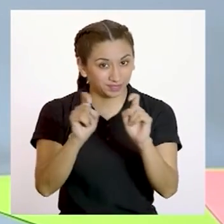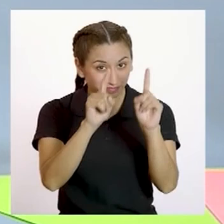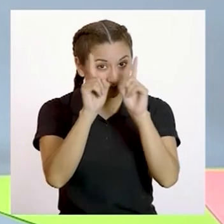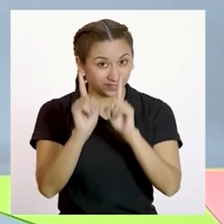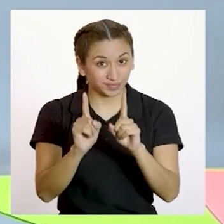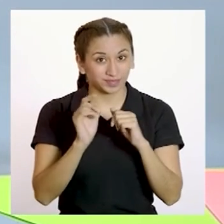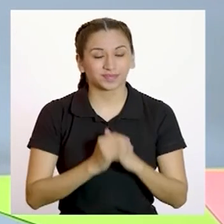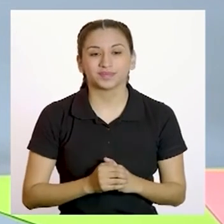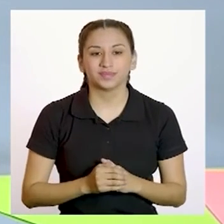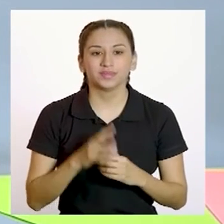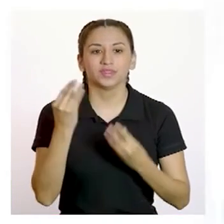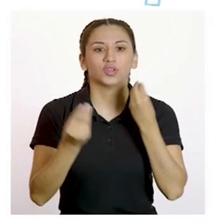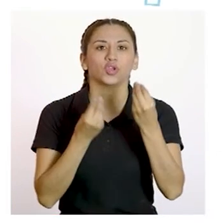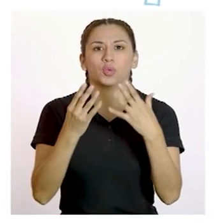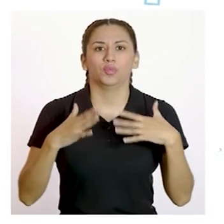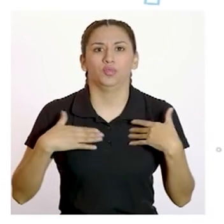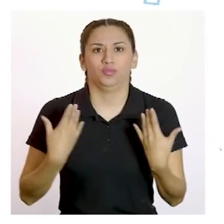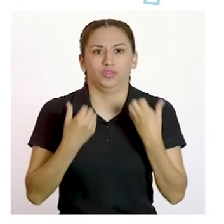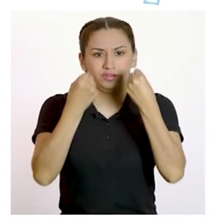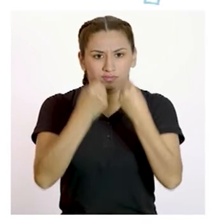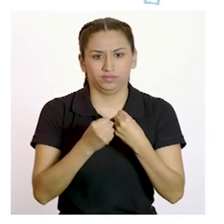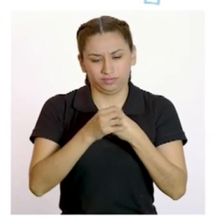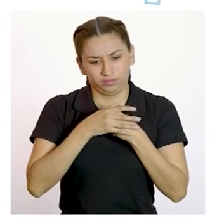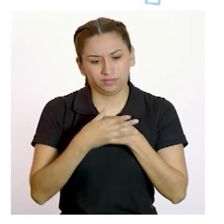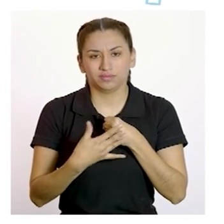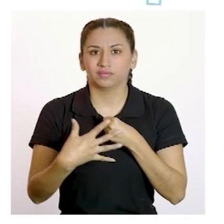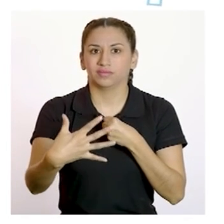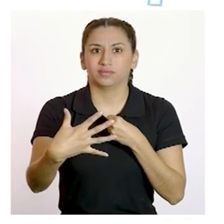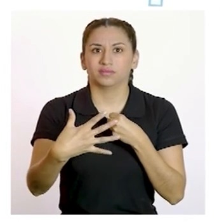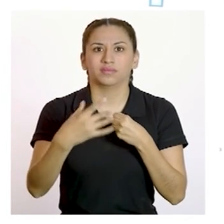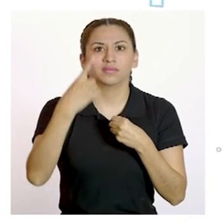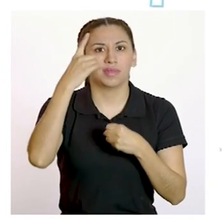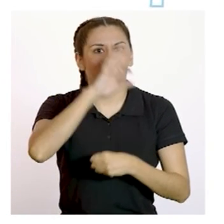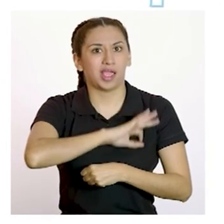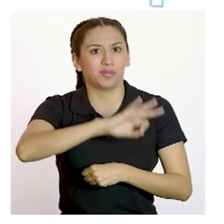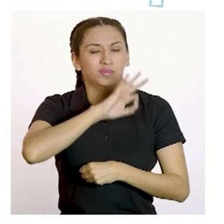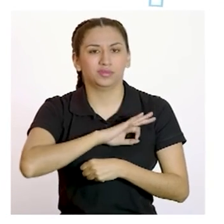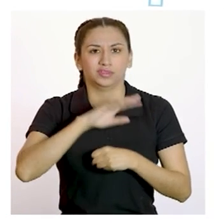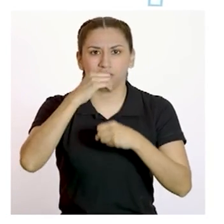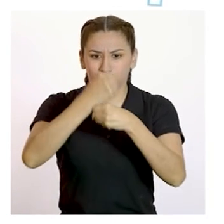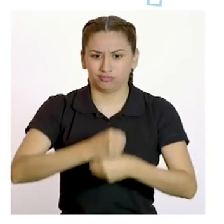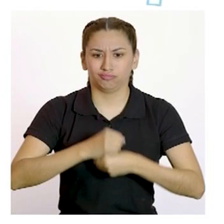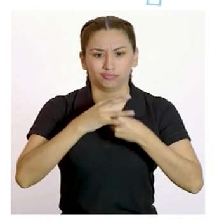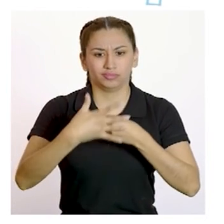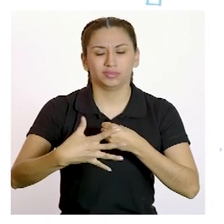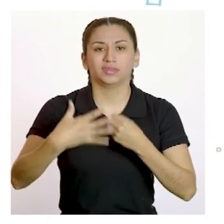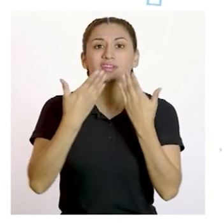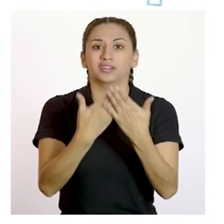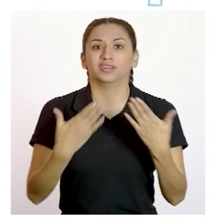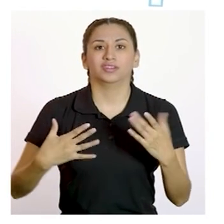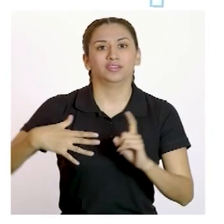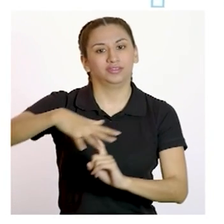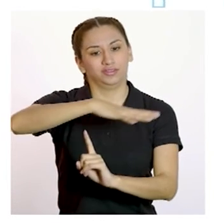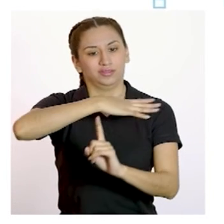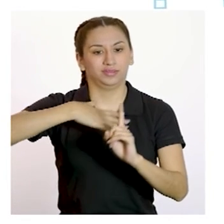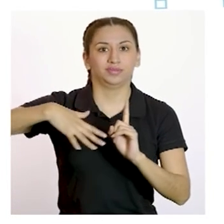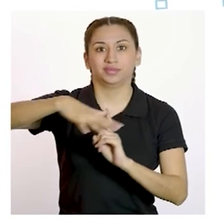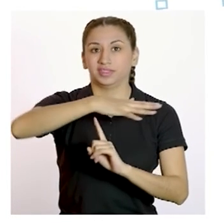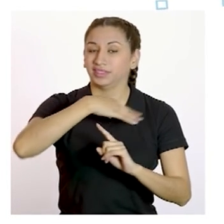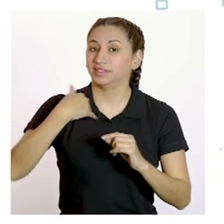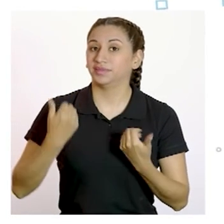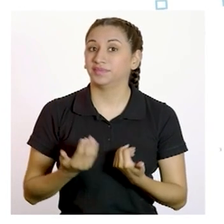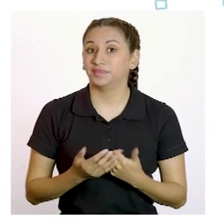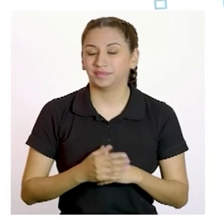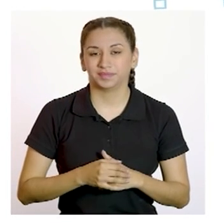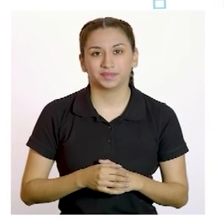¿Recuerdan nuestra incógnita? ¿Cómo podríamos fortalecer nuestro sistema inmunológico aprovechando en forma sostenible los recursos que se